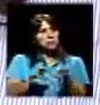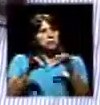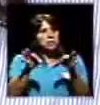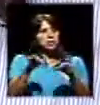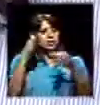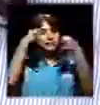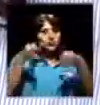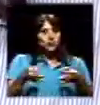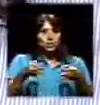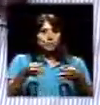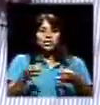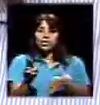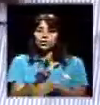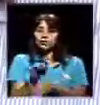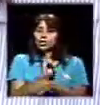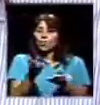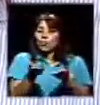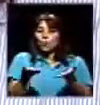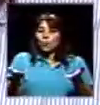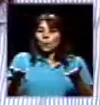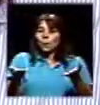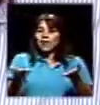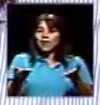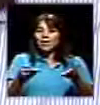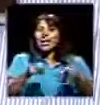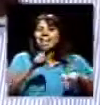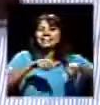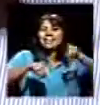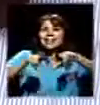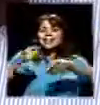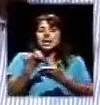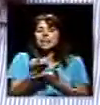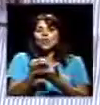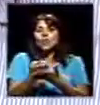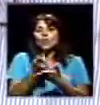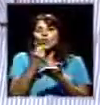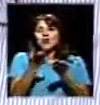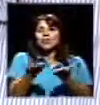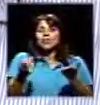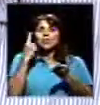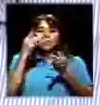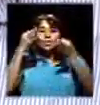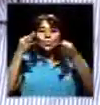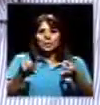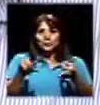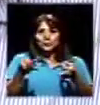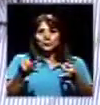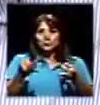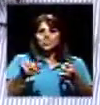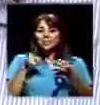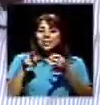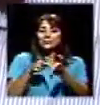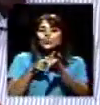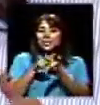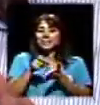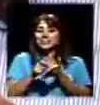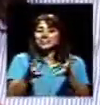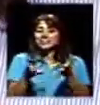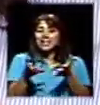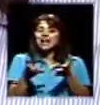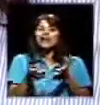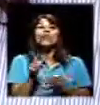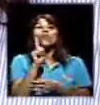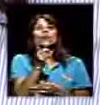La estadística y la economía son una herramienta para la toma de decisiones. Y eso es lo que esta tesis quiere ser. Una herramienta que encienda